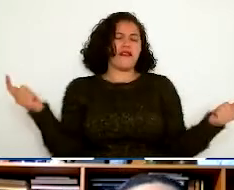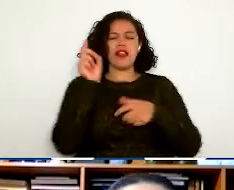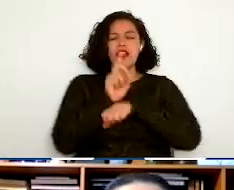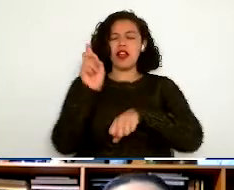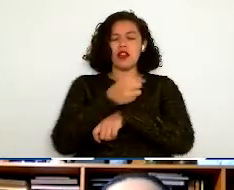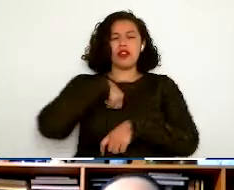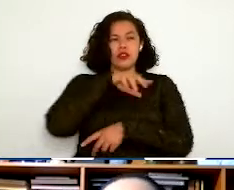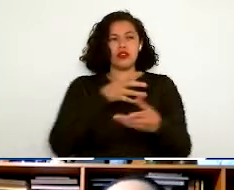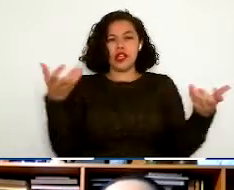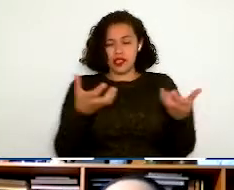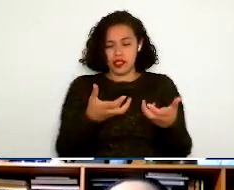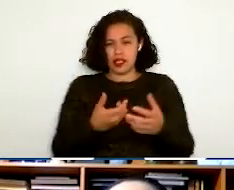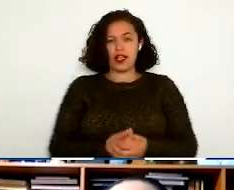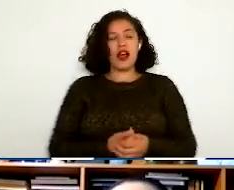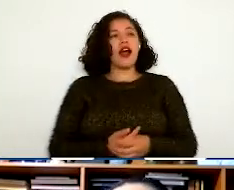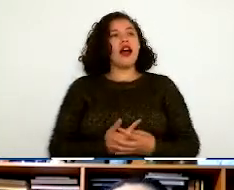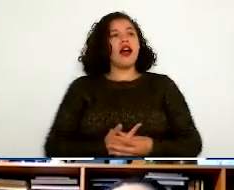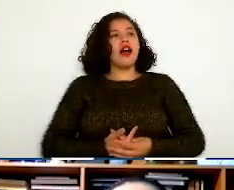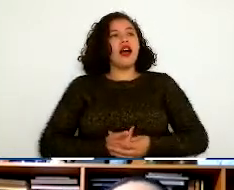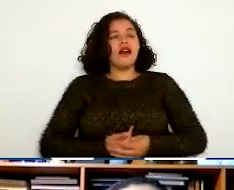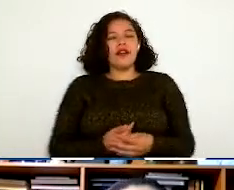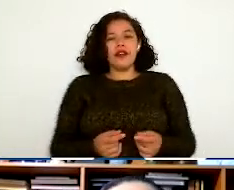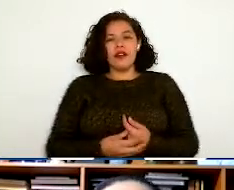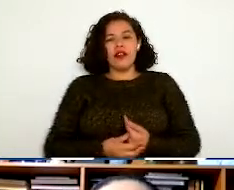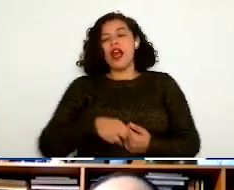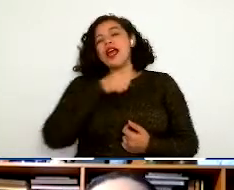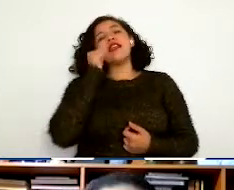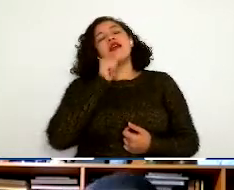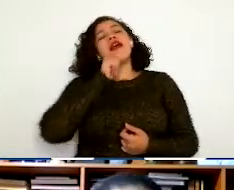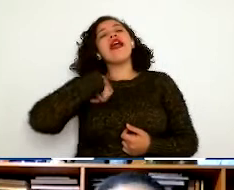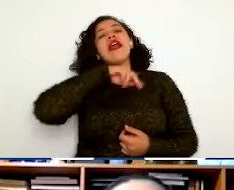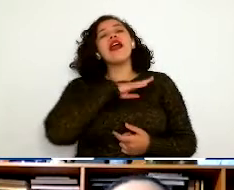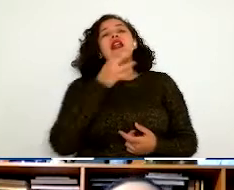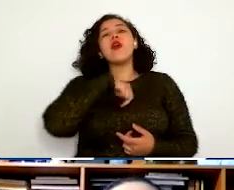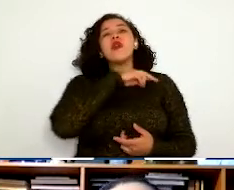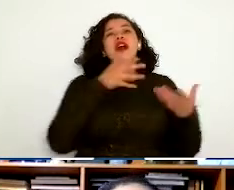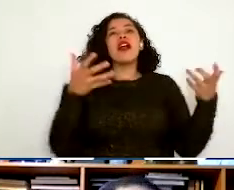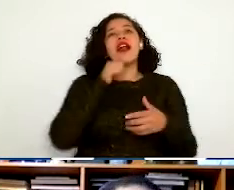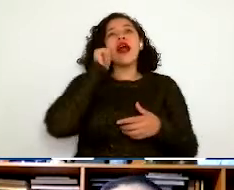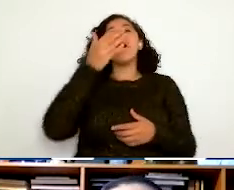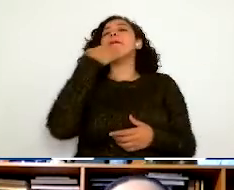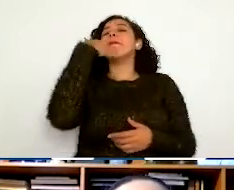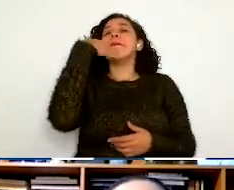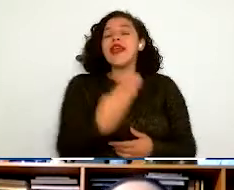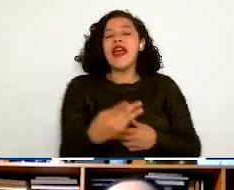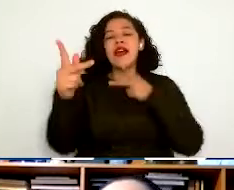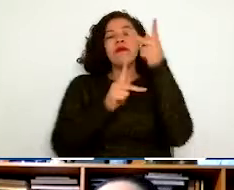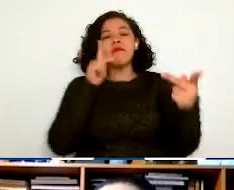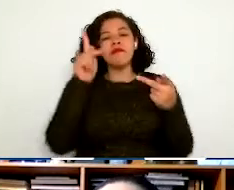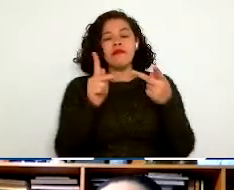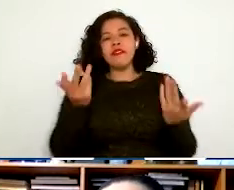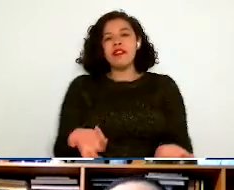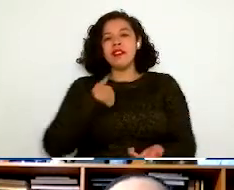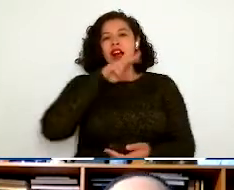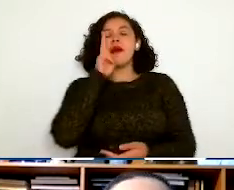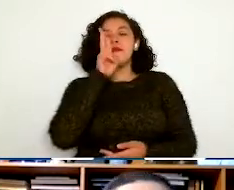nuestra cotidianidad, siempre va a estar impregnado de quererlo hacerlo bien, ¿no? De llegar a esa excelencia, incluso hasta decimos que se vea y